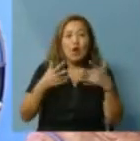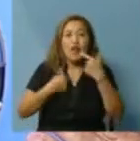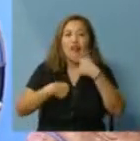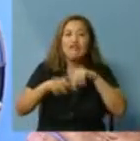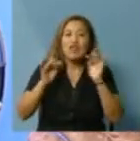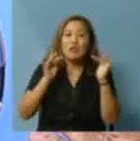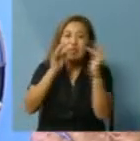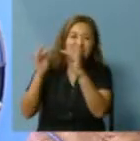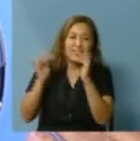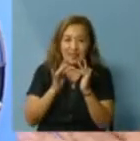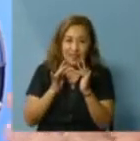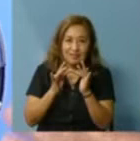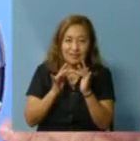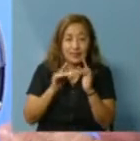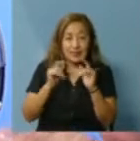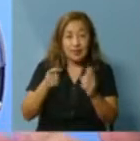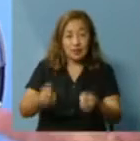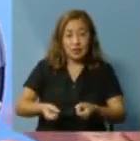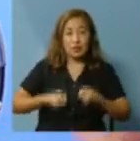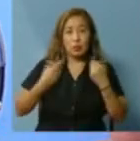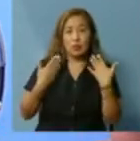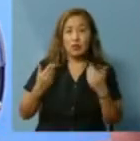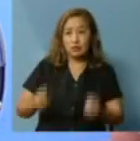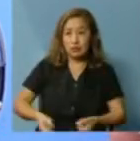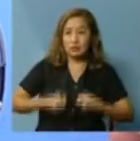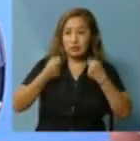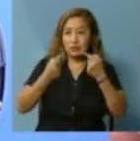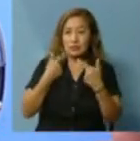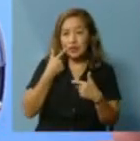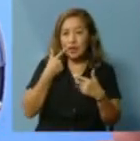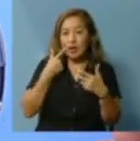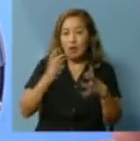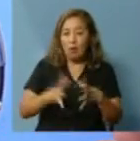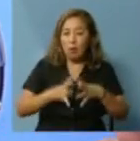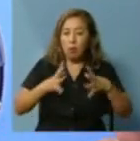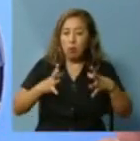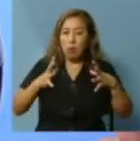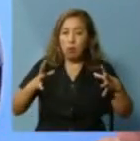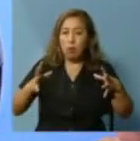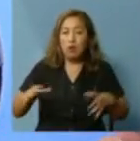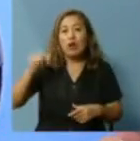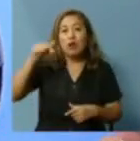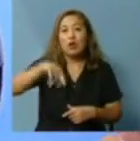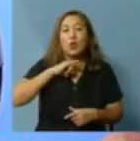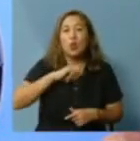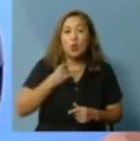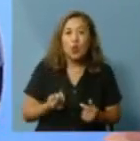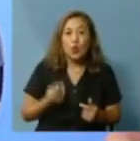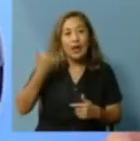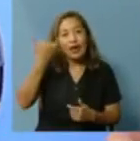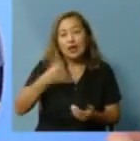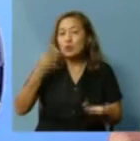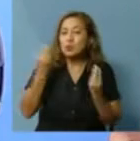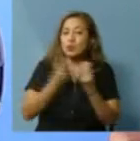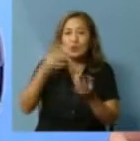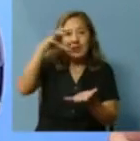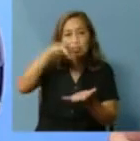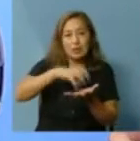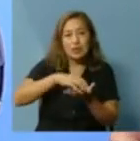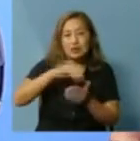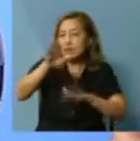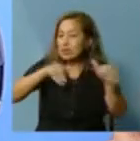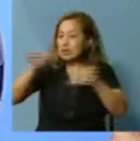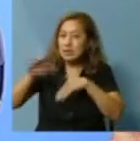interconectado y esto nos va a dar la posibilidad de crecer como provincia hoy tenemos muchas empresas que